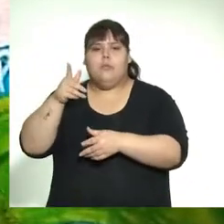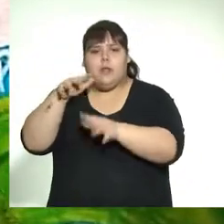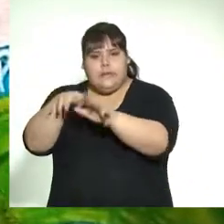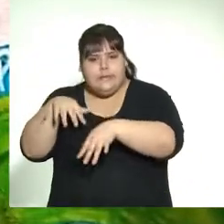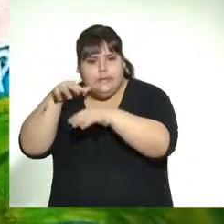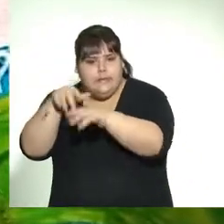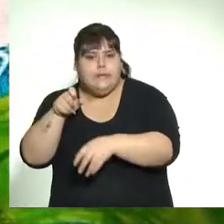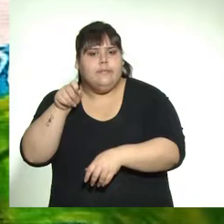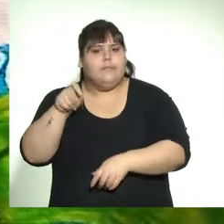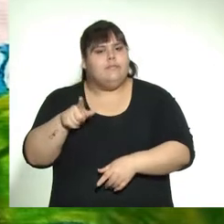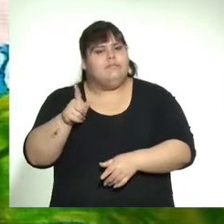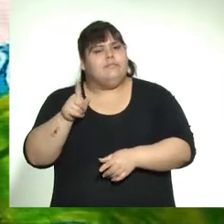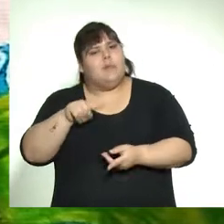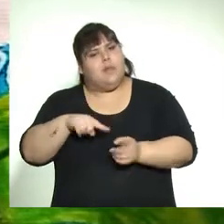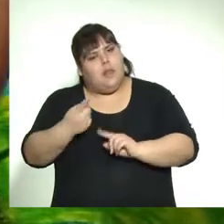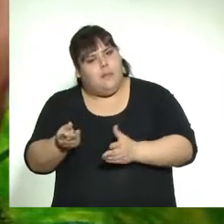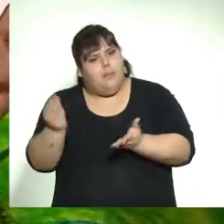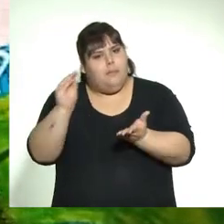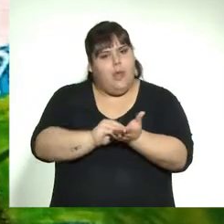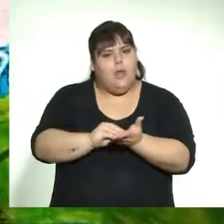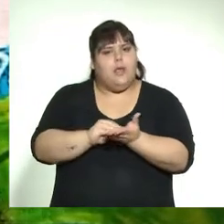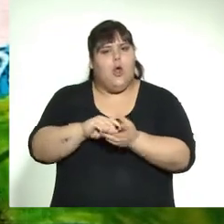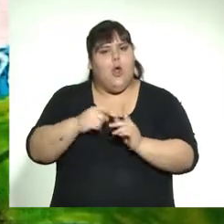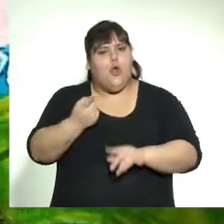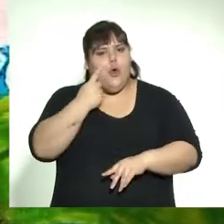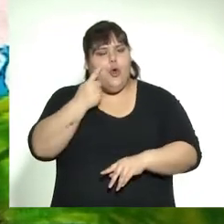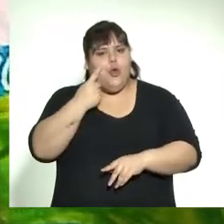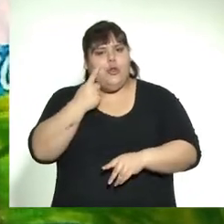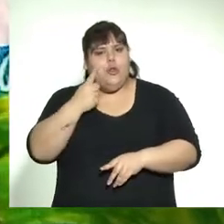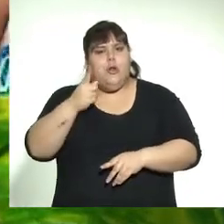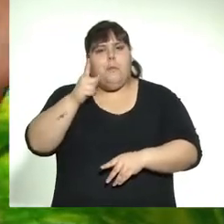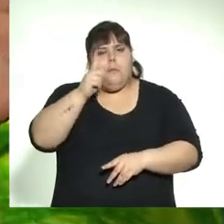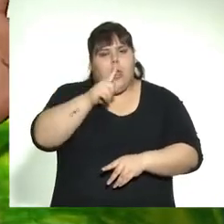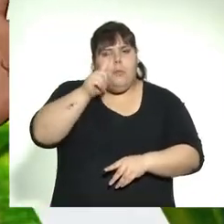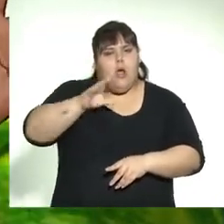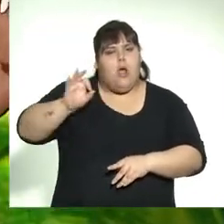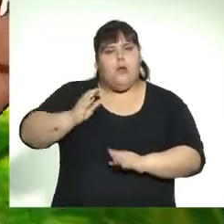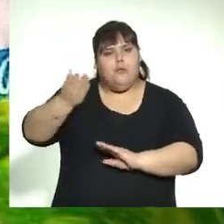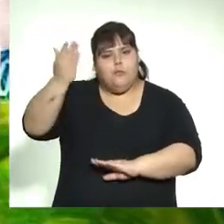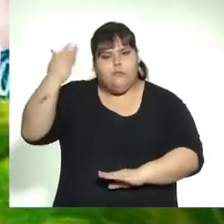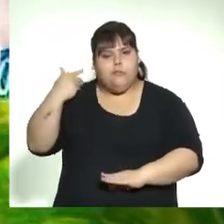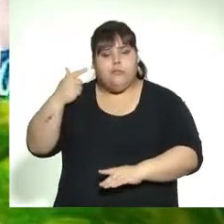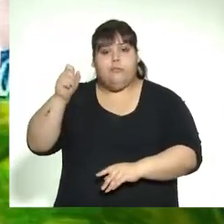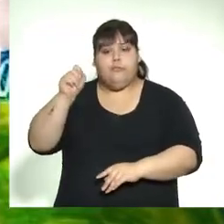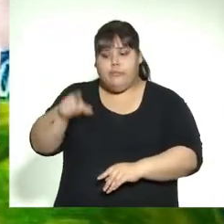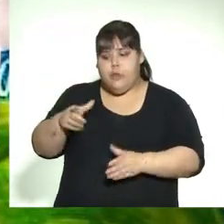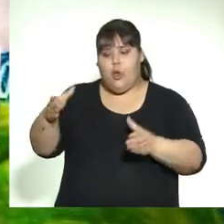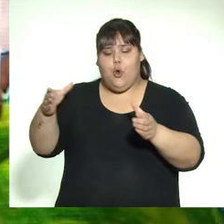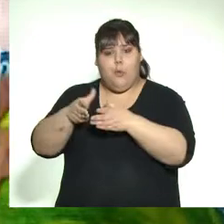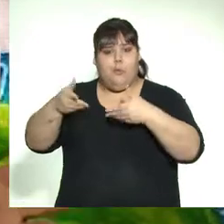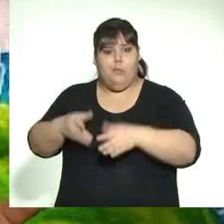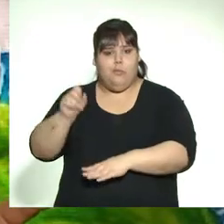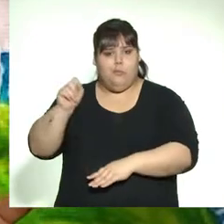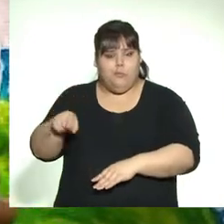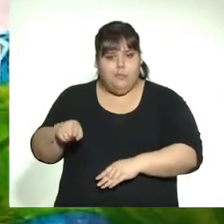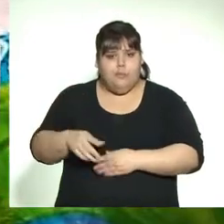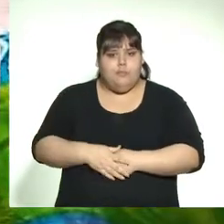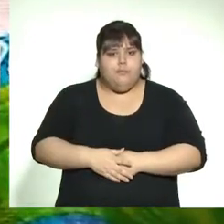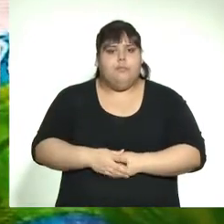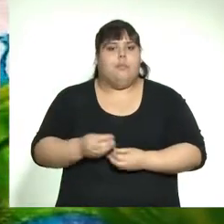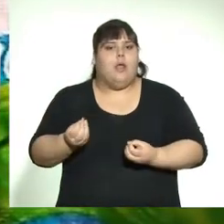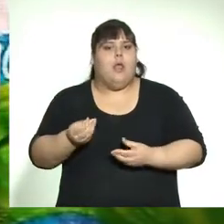las semillas, pero también de otros saberes que tienen miles de años, los saberes de los pueblos